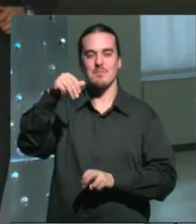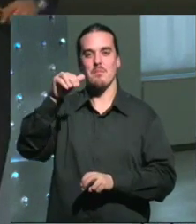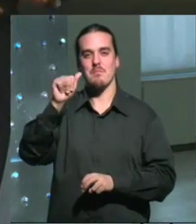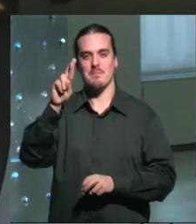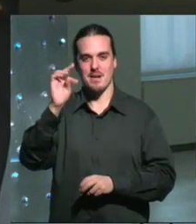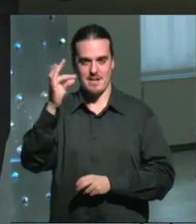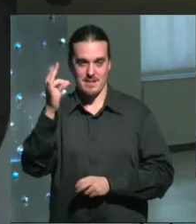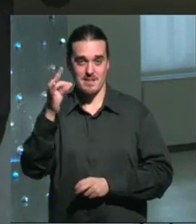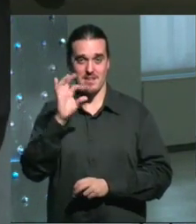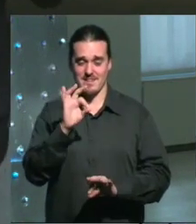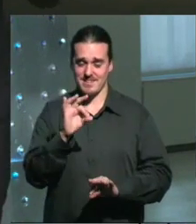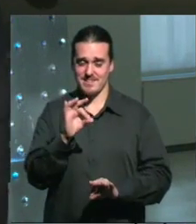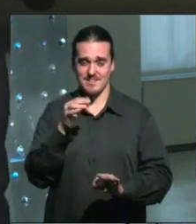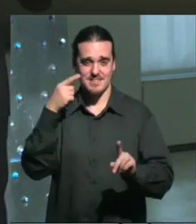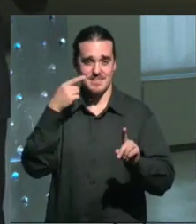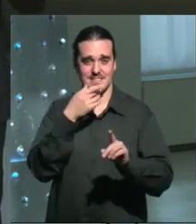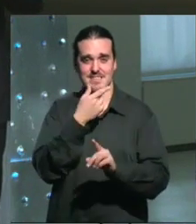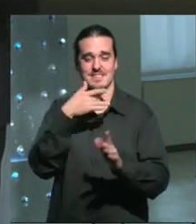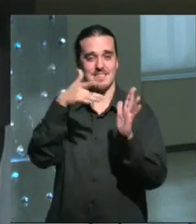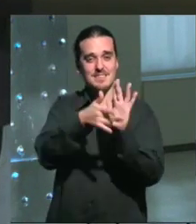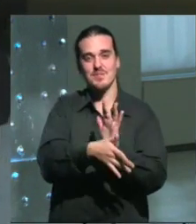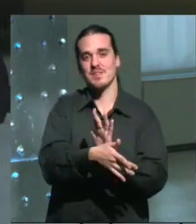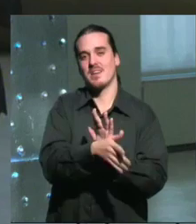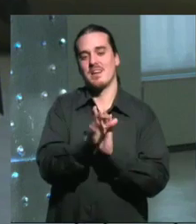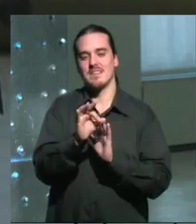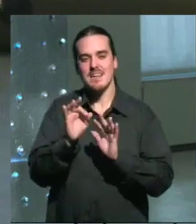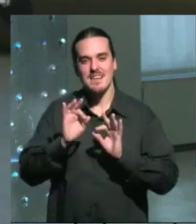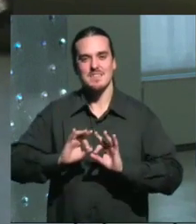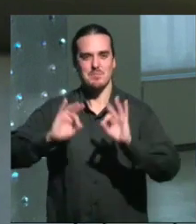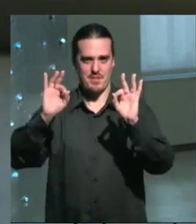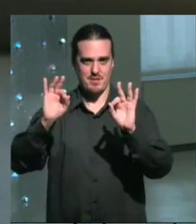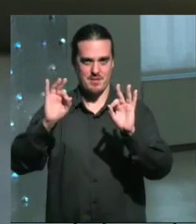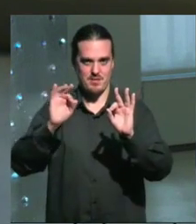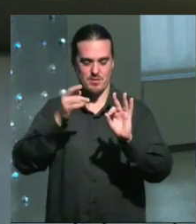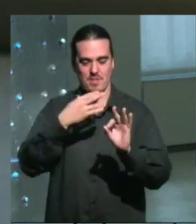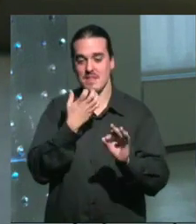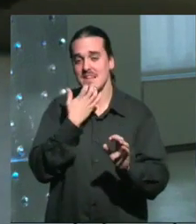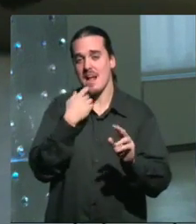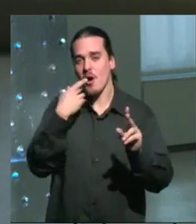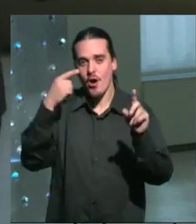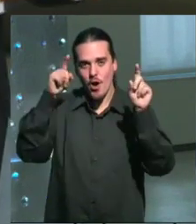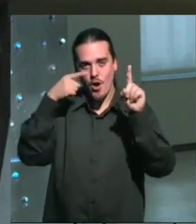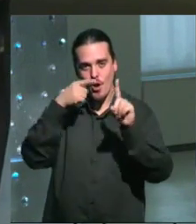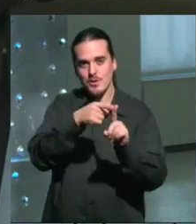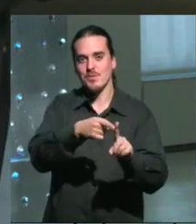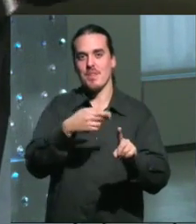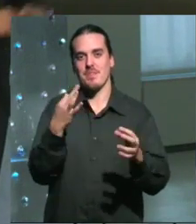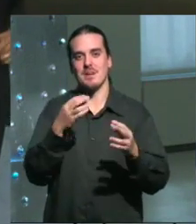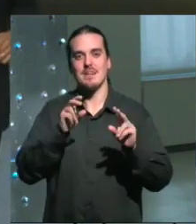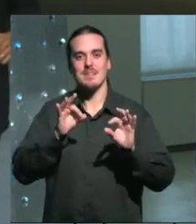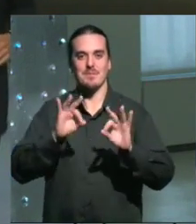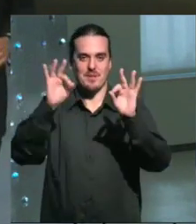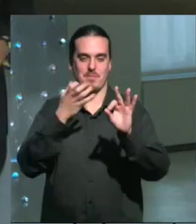efectivo. Ser específico en los objetivos que marcas. No vale con que le digas a alguien, vete a buscar votos en la calle